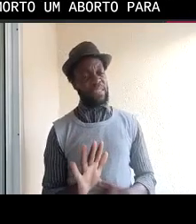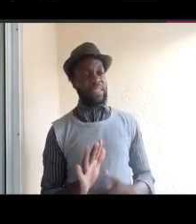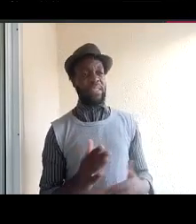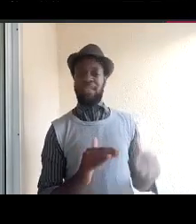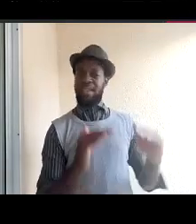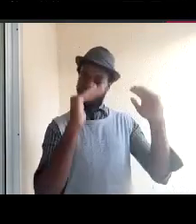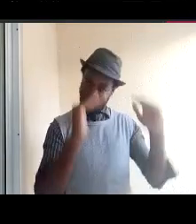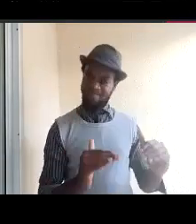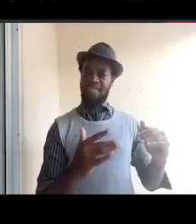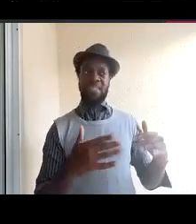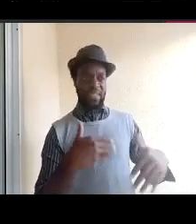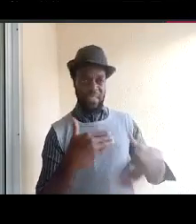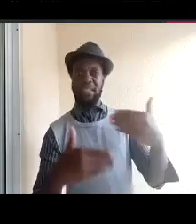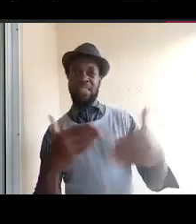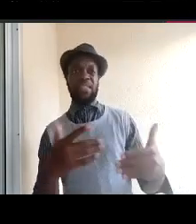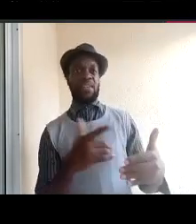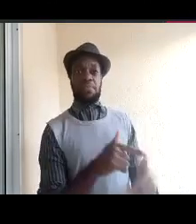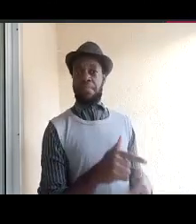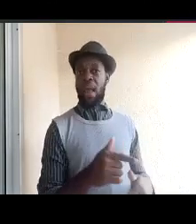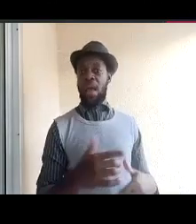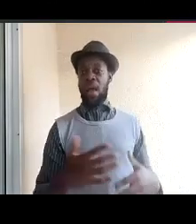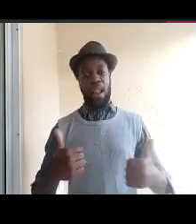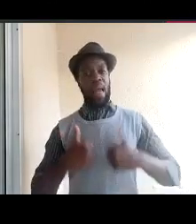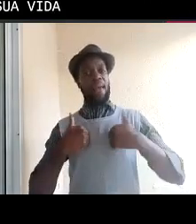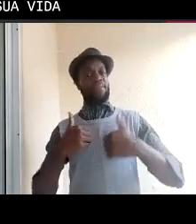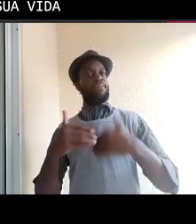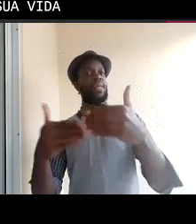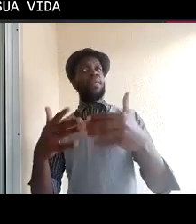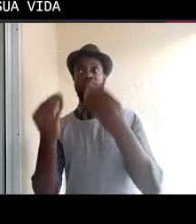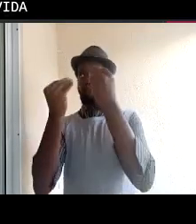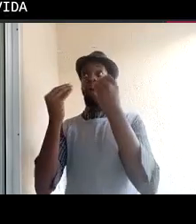Pues para seguir su vida, ¿verdad? O no alterar,